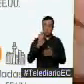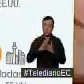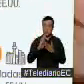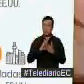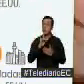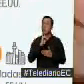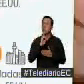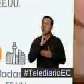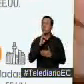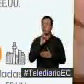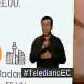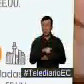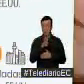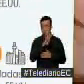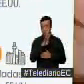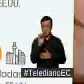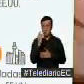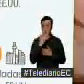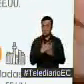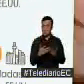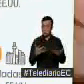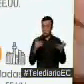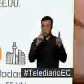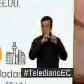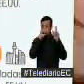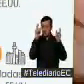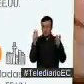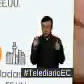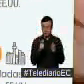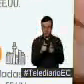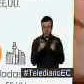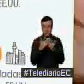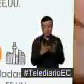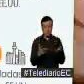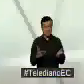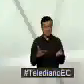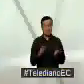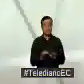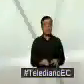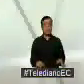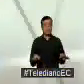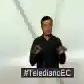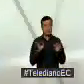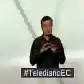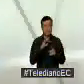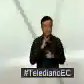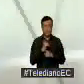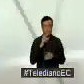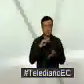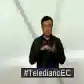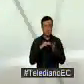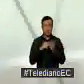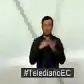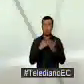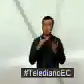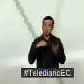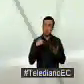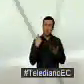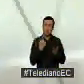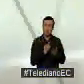Unidos, de las cuales muchas de ellas son MIPYMES. Esto es una referencia bastante fuerte de lo que representa para